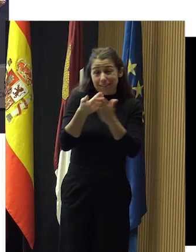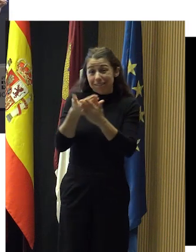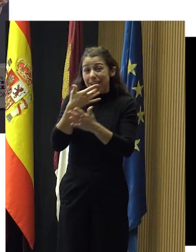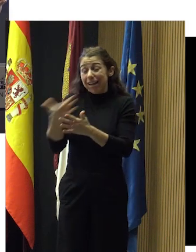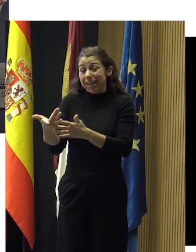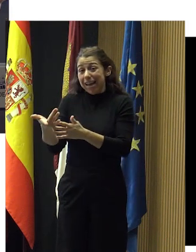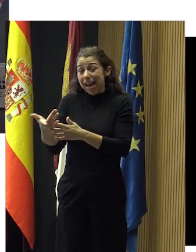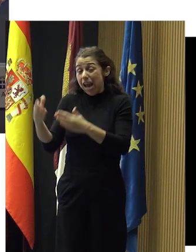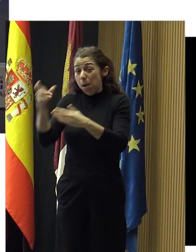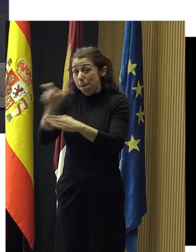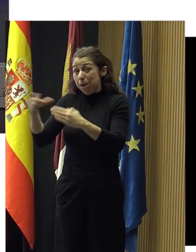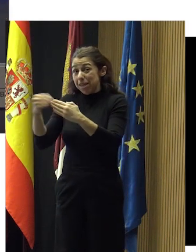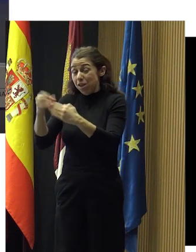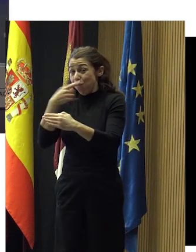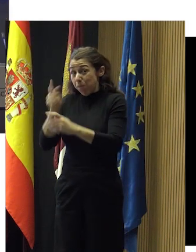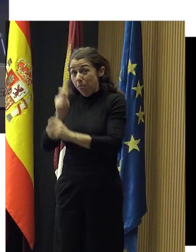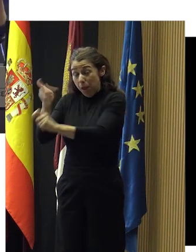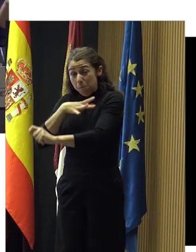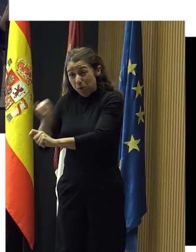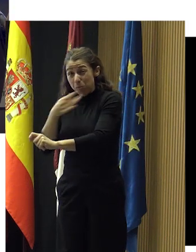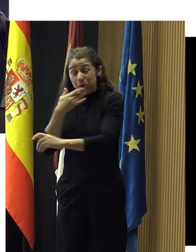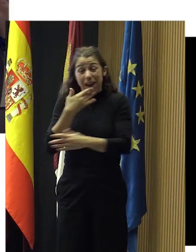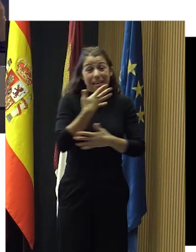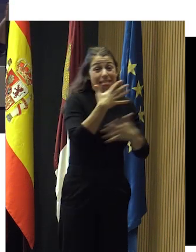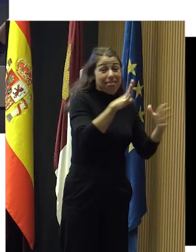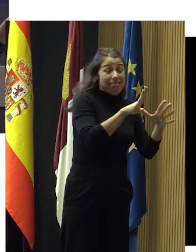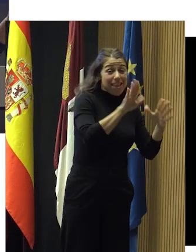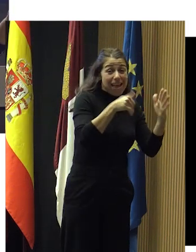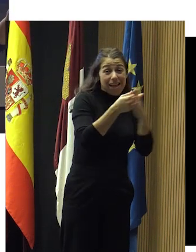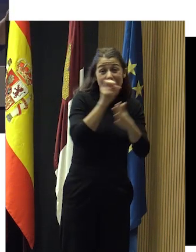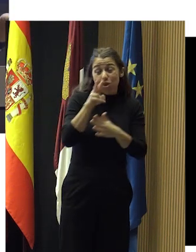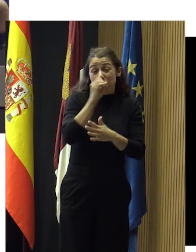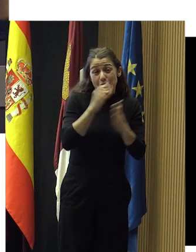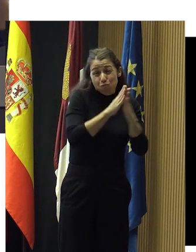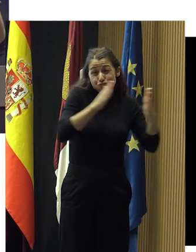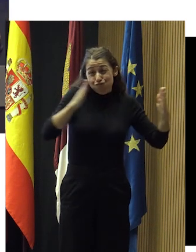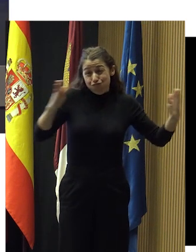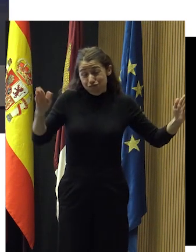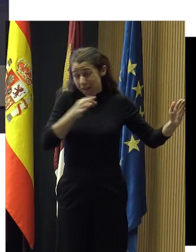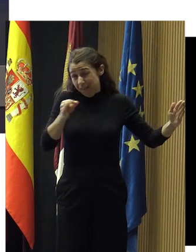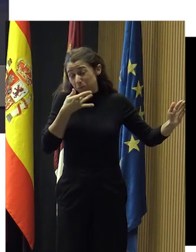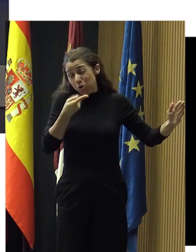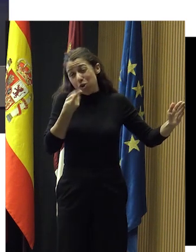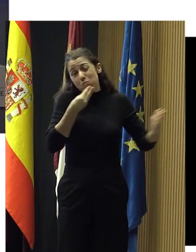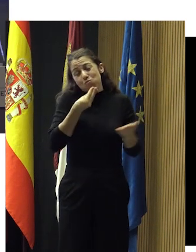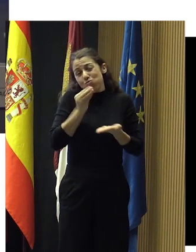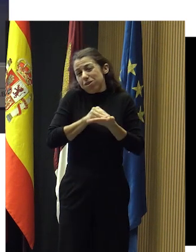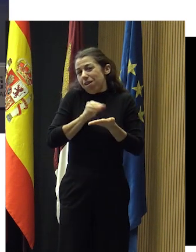a usarse en pacientes, pueden pasar de 10 a 12 años perfectamente. Lo digo porque muchas veces